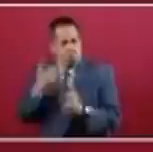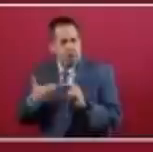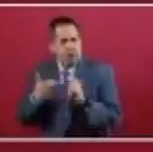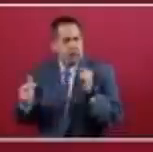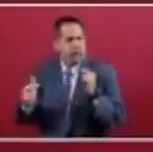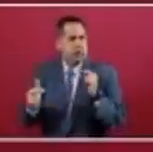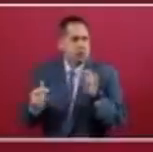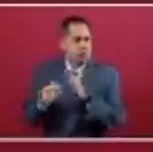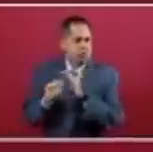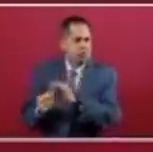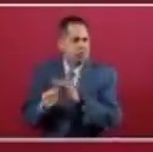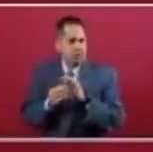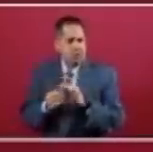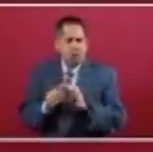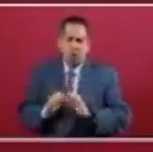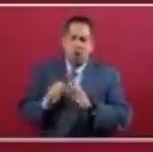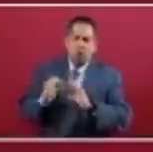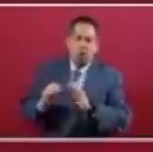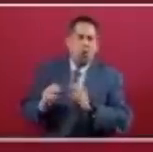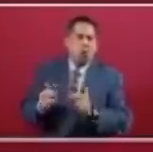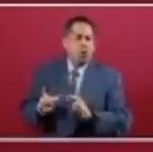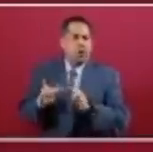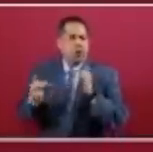vamos a cuidar mucho